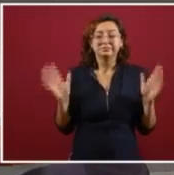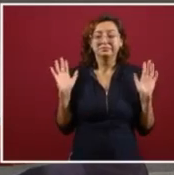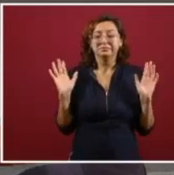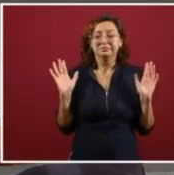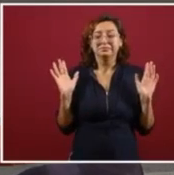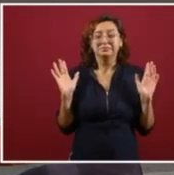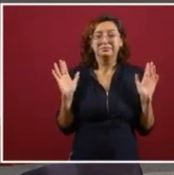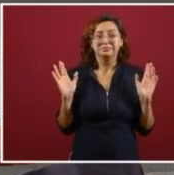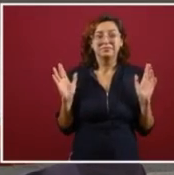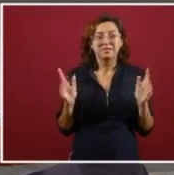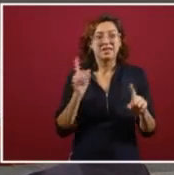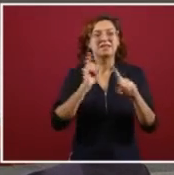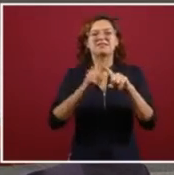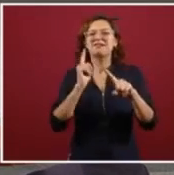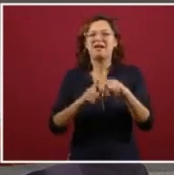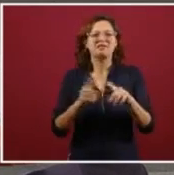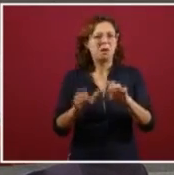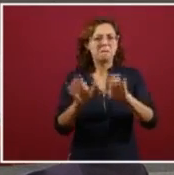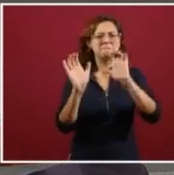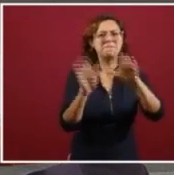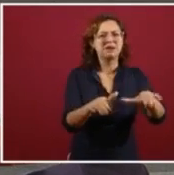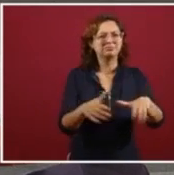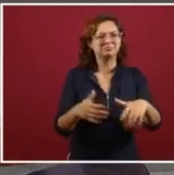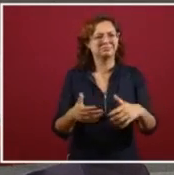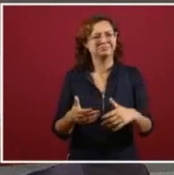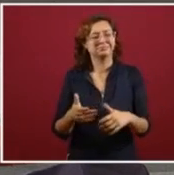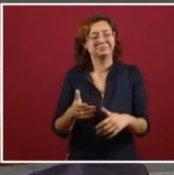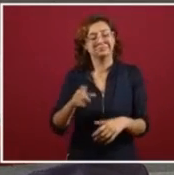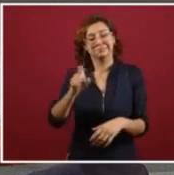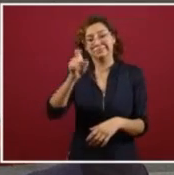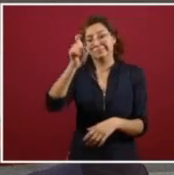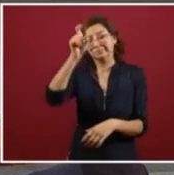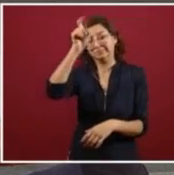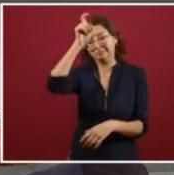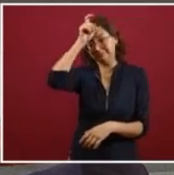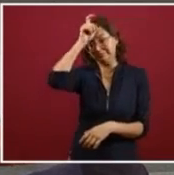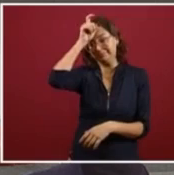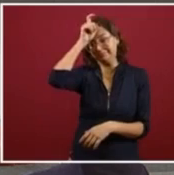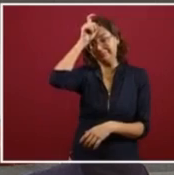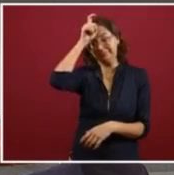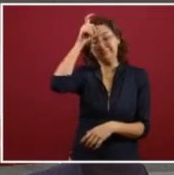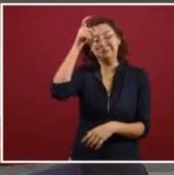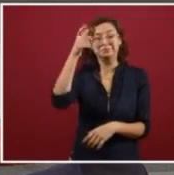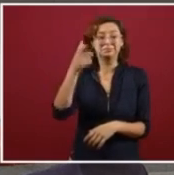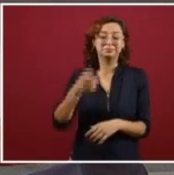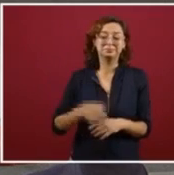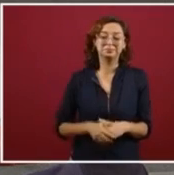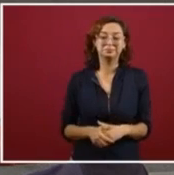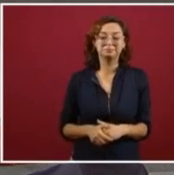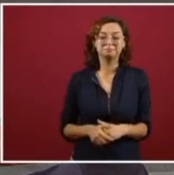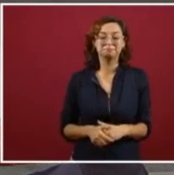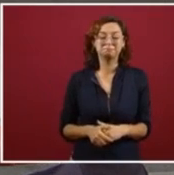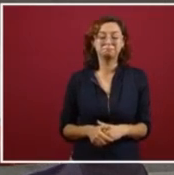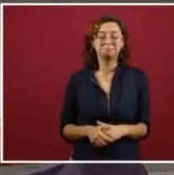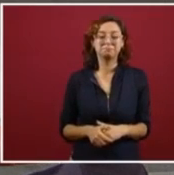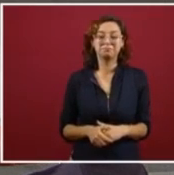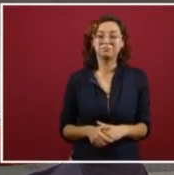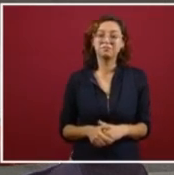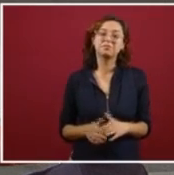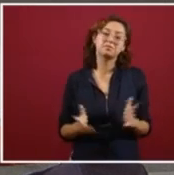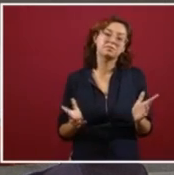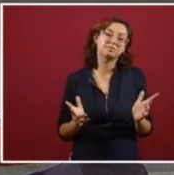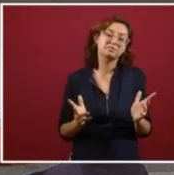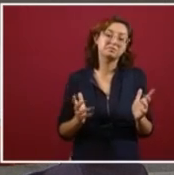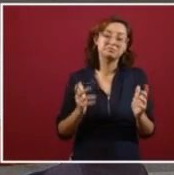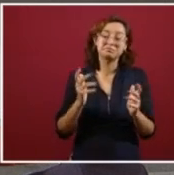están canceladas en el Servicio de Administración Tributaria y que se constató que no han hecho operaciones. En otro tema,